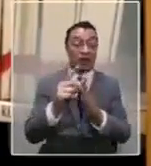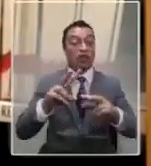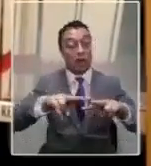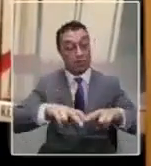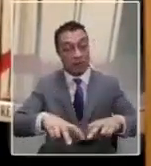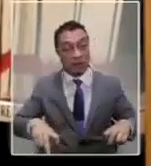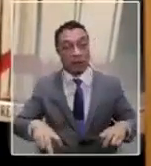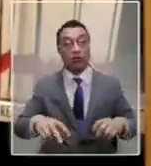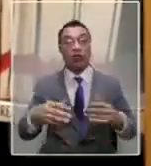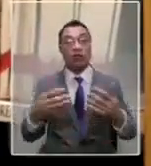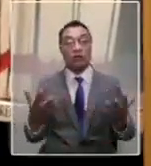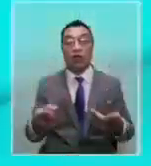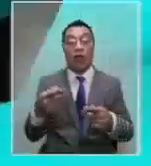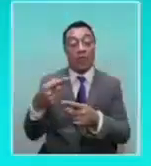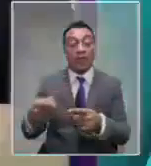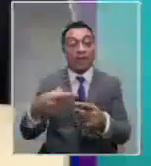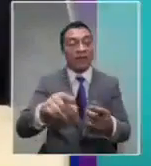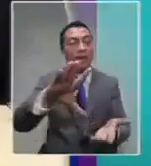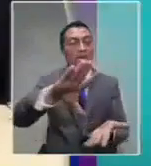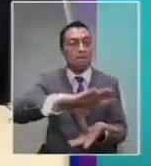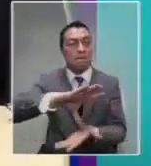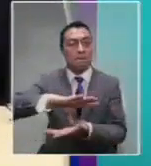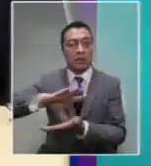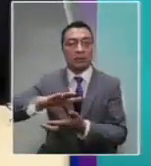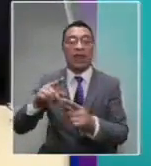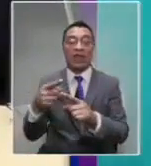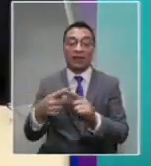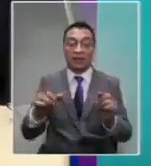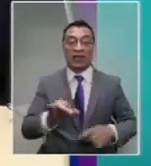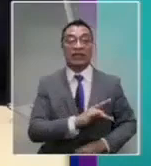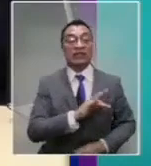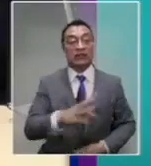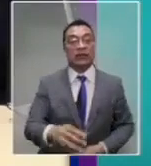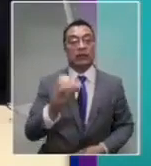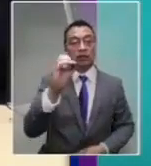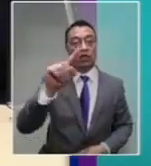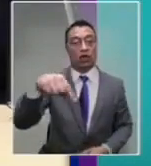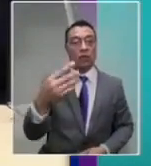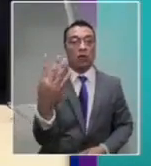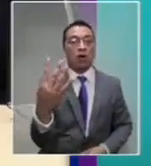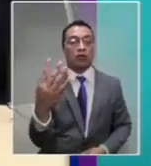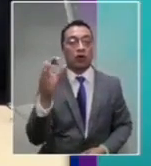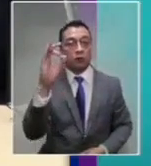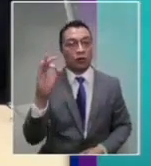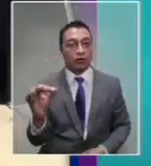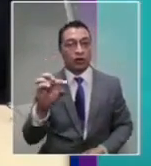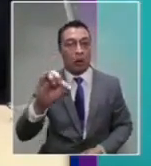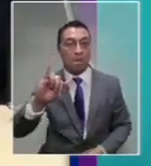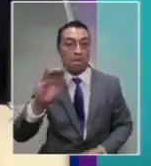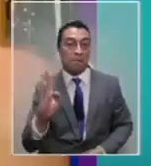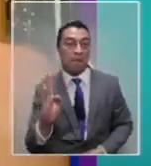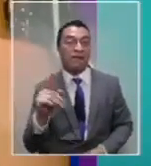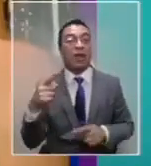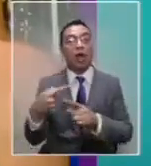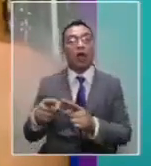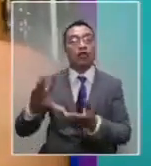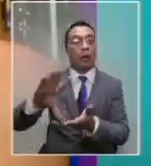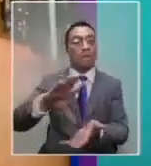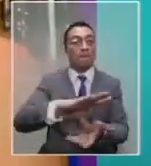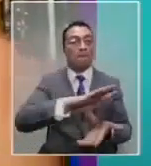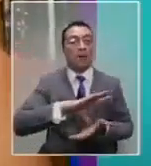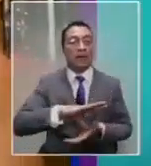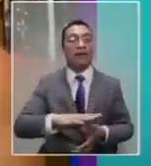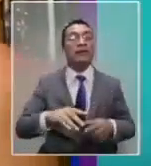desarrollo, investigación y desarrollo en diferentes países es distinta. En Chile tenemos un 0,4% ¿no? del PIB respecto de